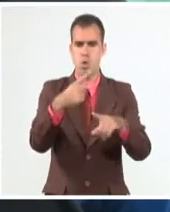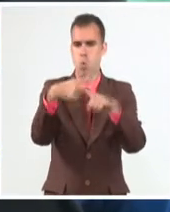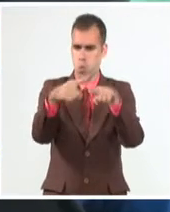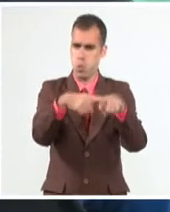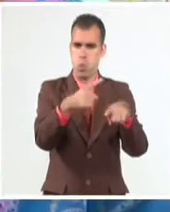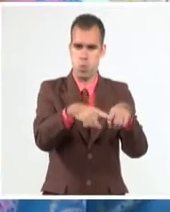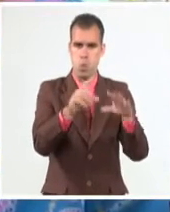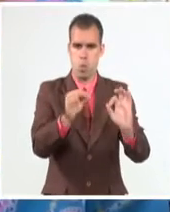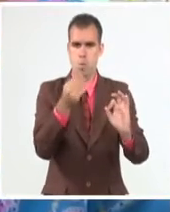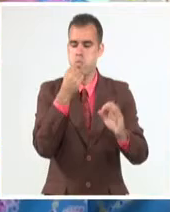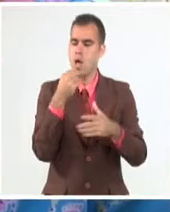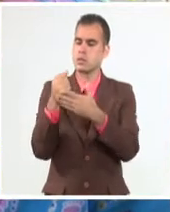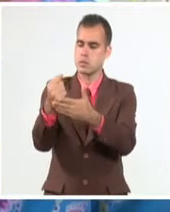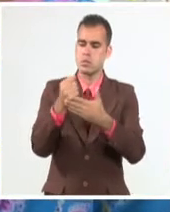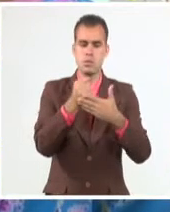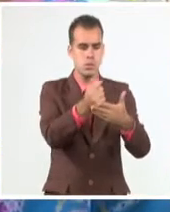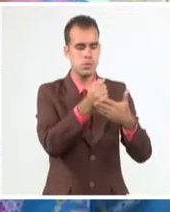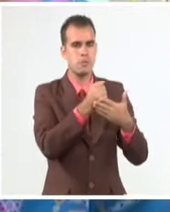colaboración